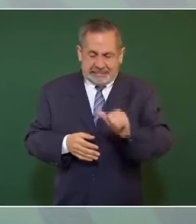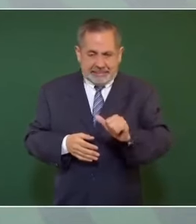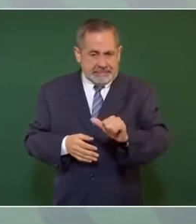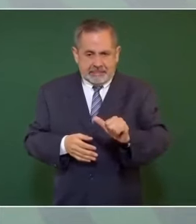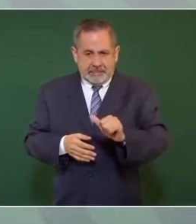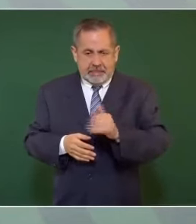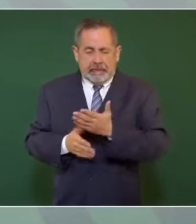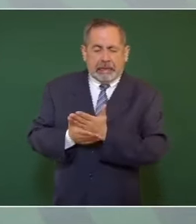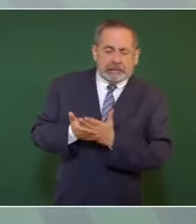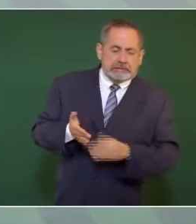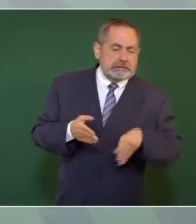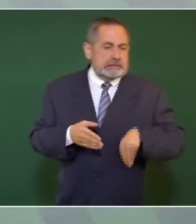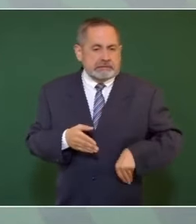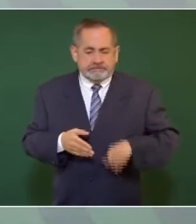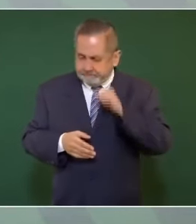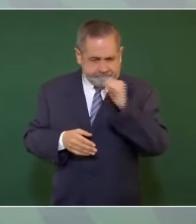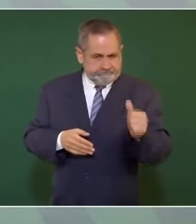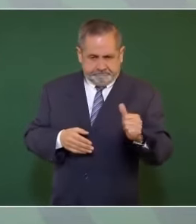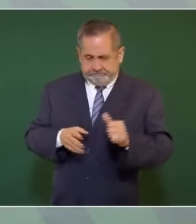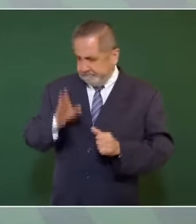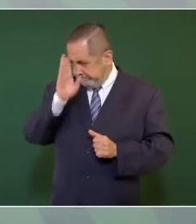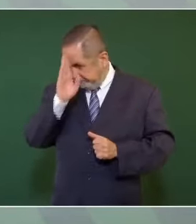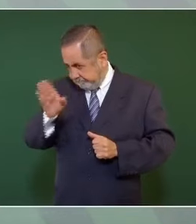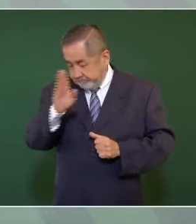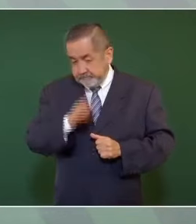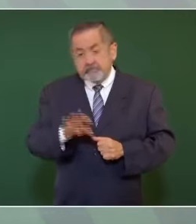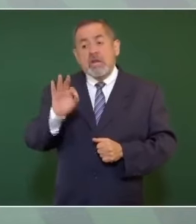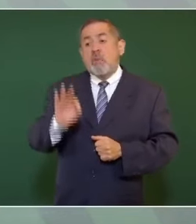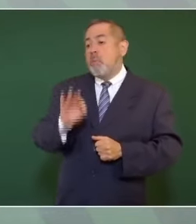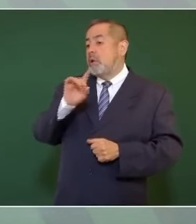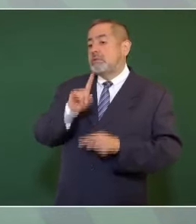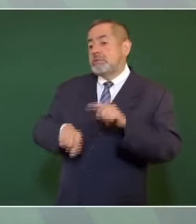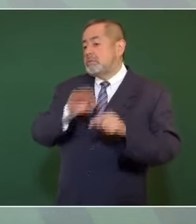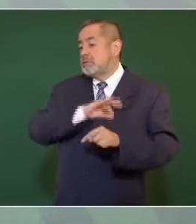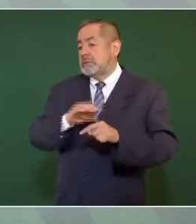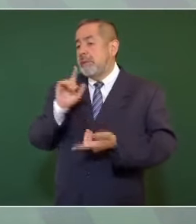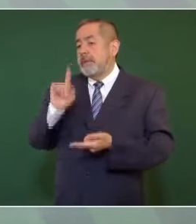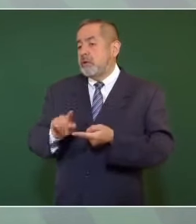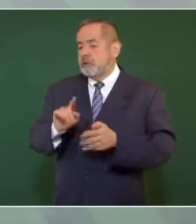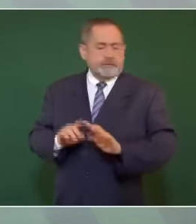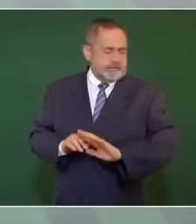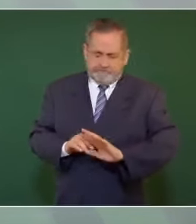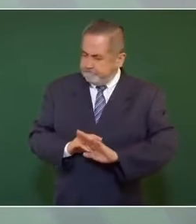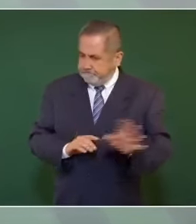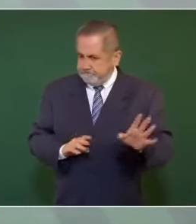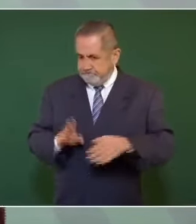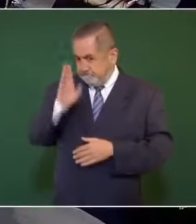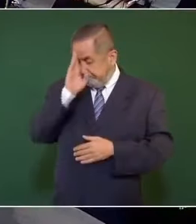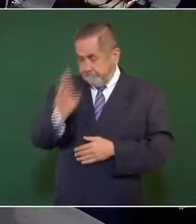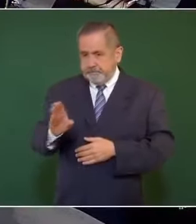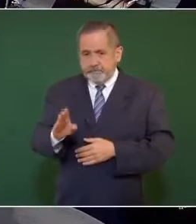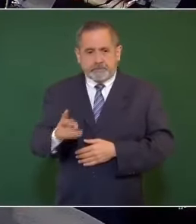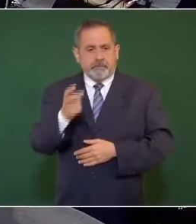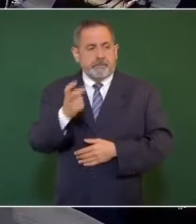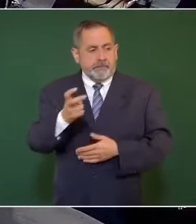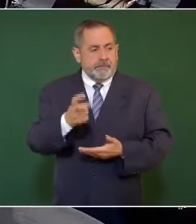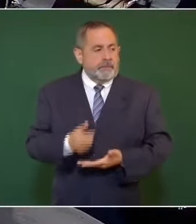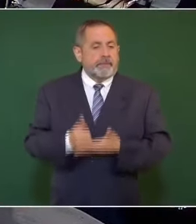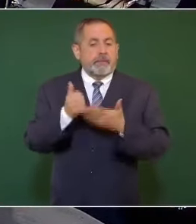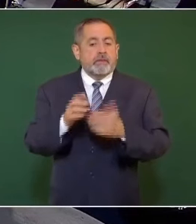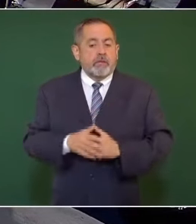no hay moche, no se cobran comisiones. Eso ayuda mucho. Además, no